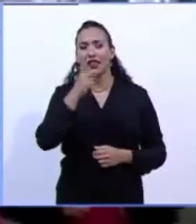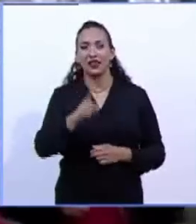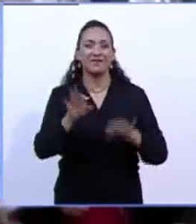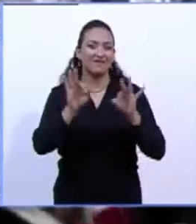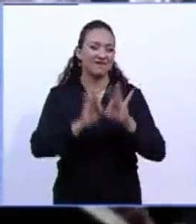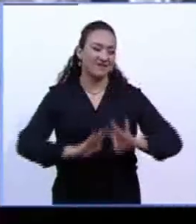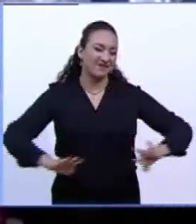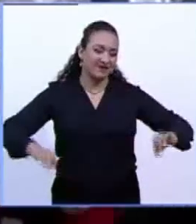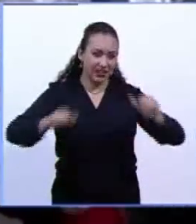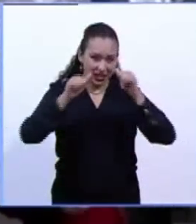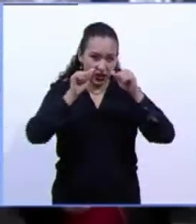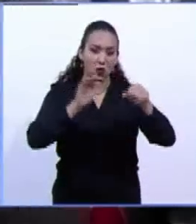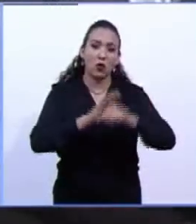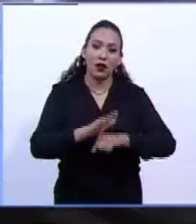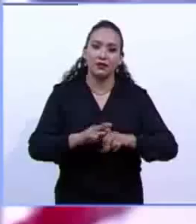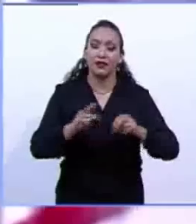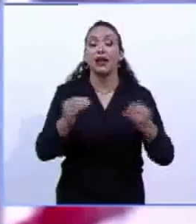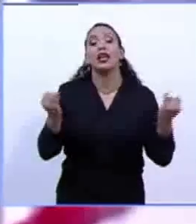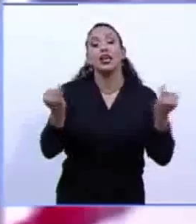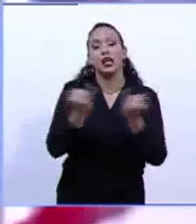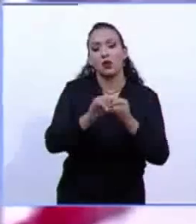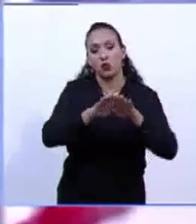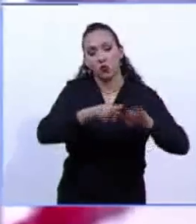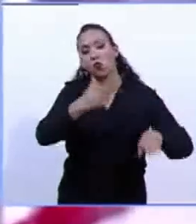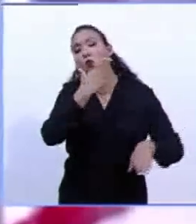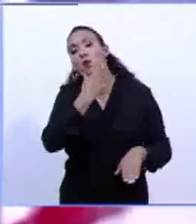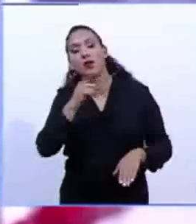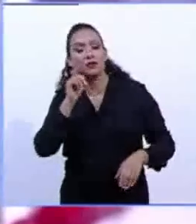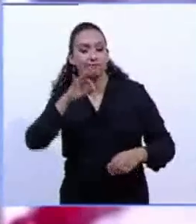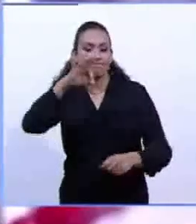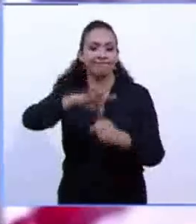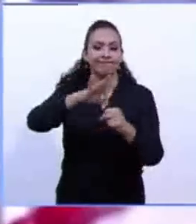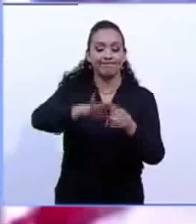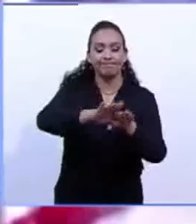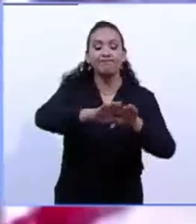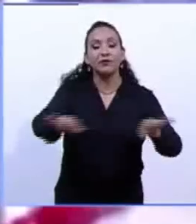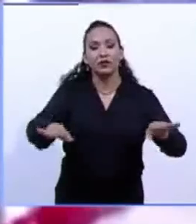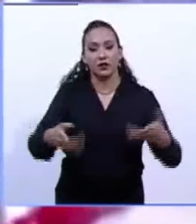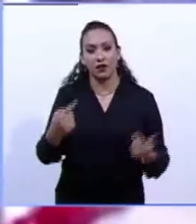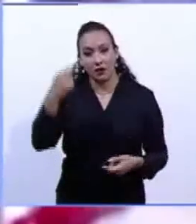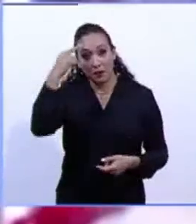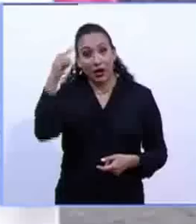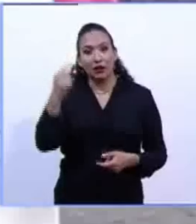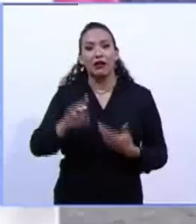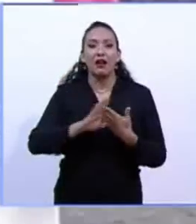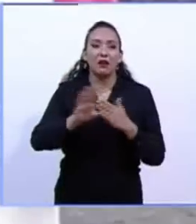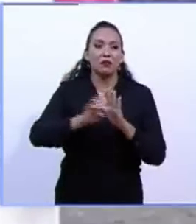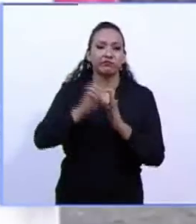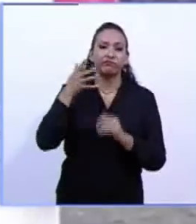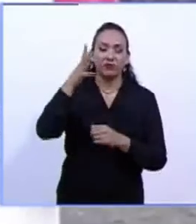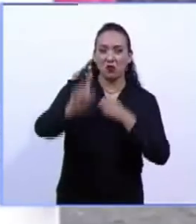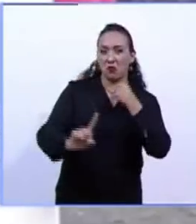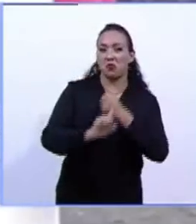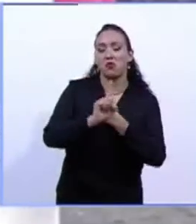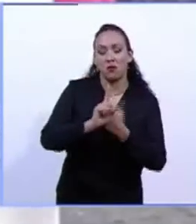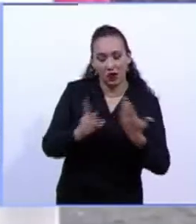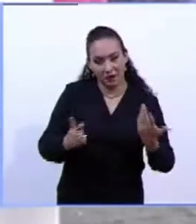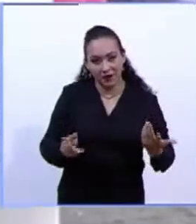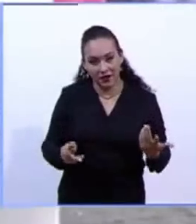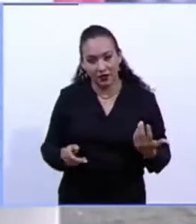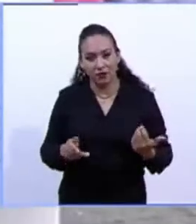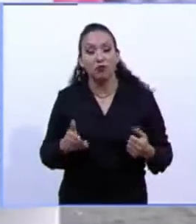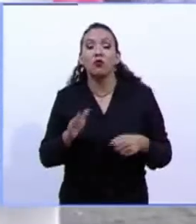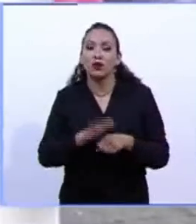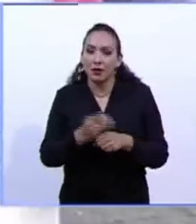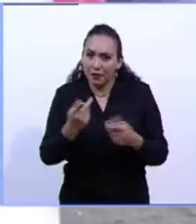dar relevancia a los temas de la democracia y las elecciones para evitar que se generen estructuras que no estén comprometidas con los